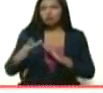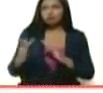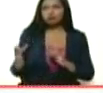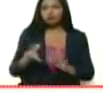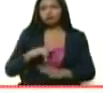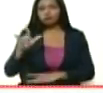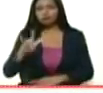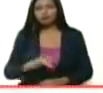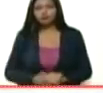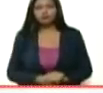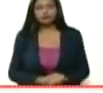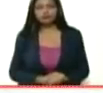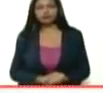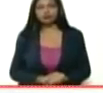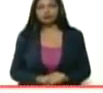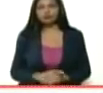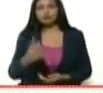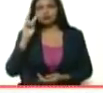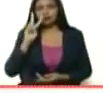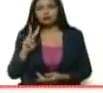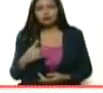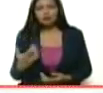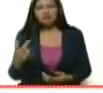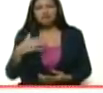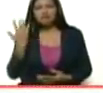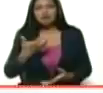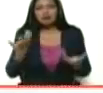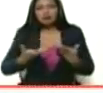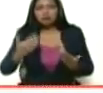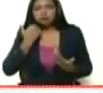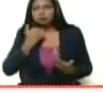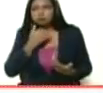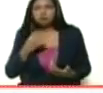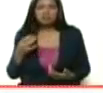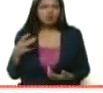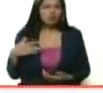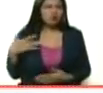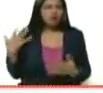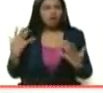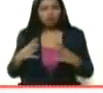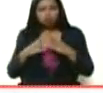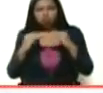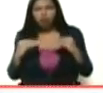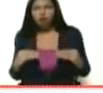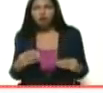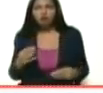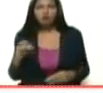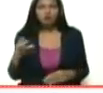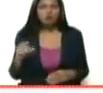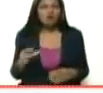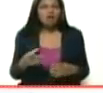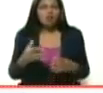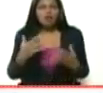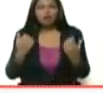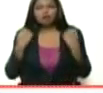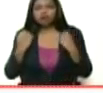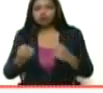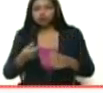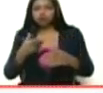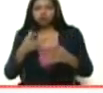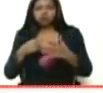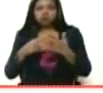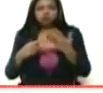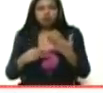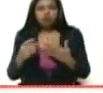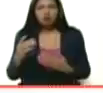importado. Presenta síntomas con fiebre, malestar general, dolores articulares, dolor